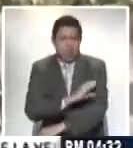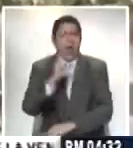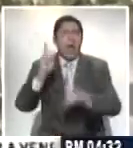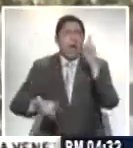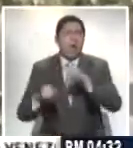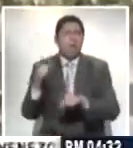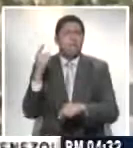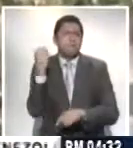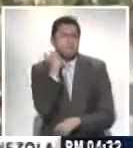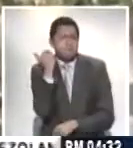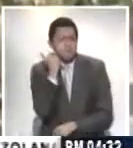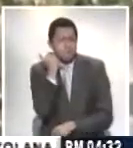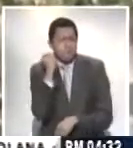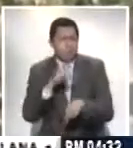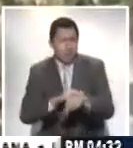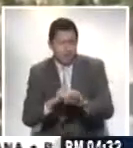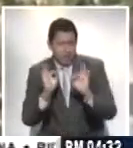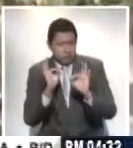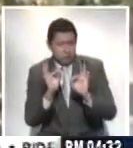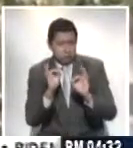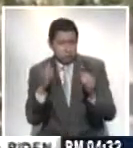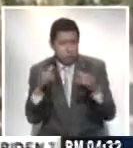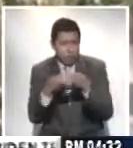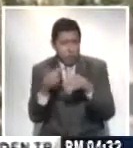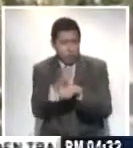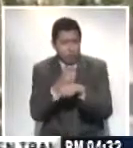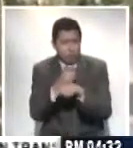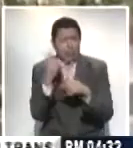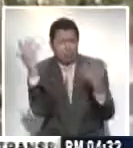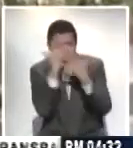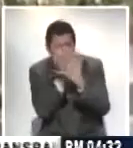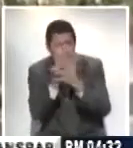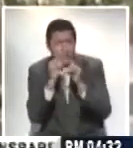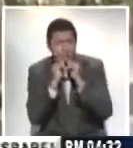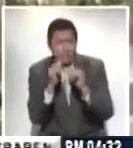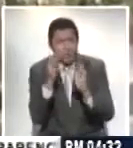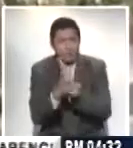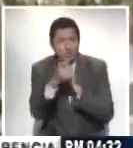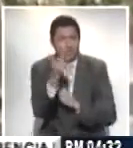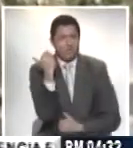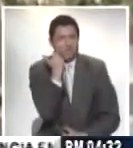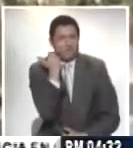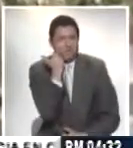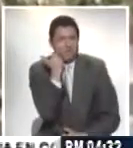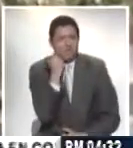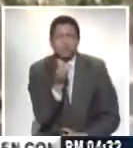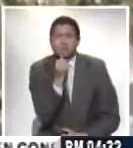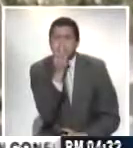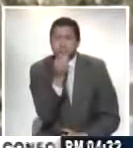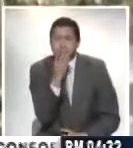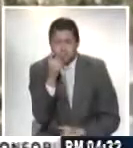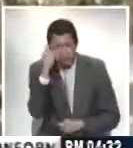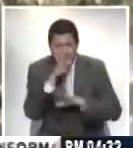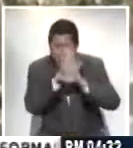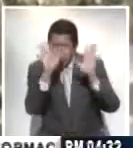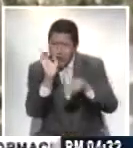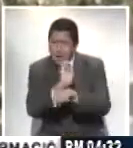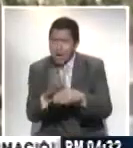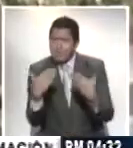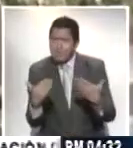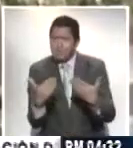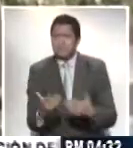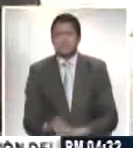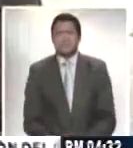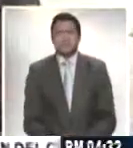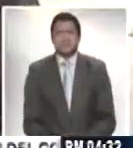médicos y epidemiólogos aseguraron que por parte del gobierno nacional hay opacidad en la información sobre esta enfermedad y recomendaron declarar una emergencia